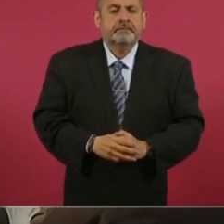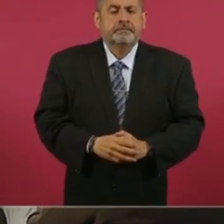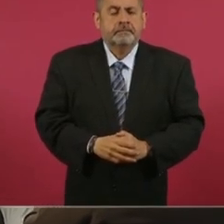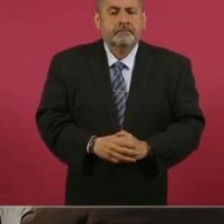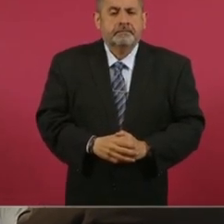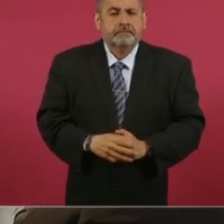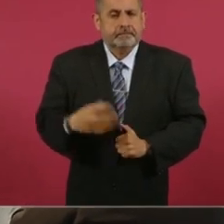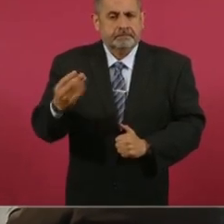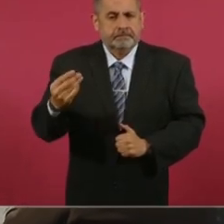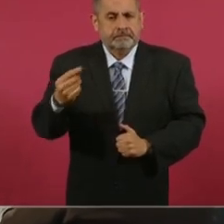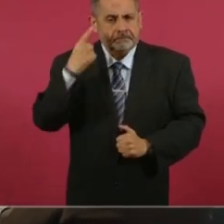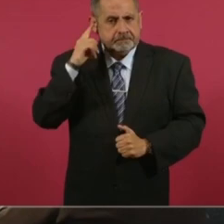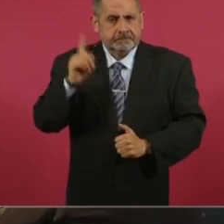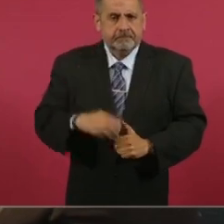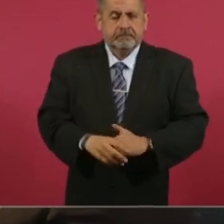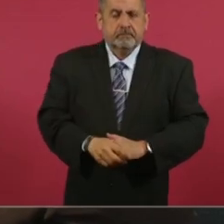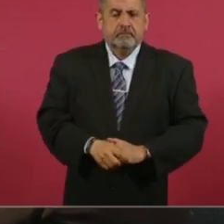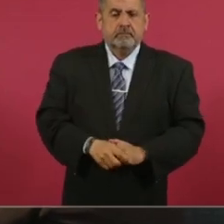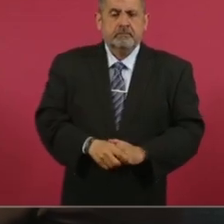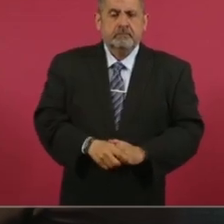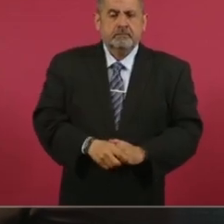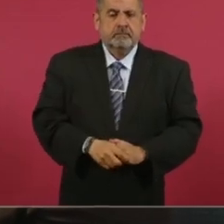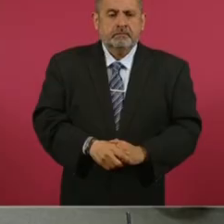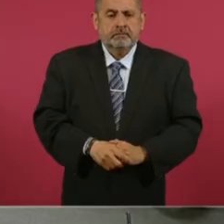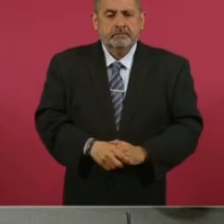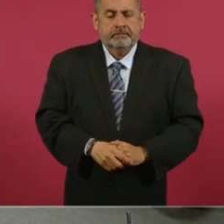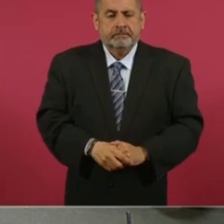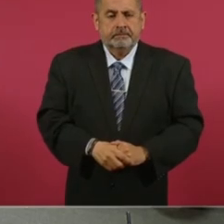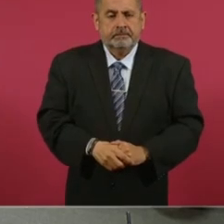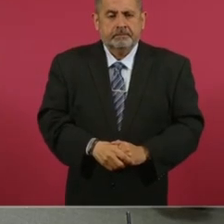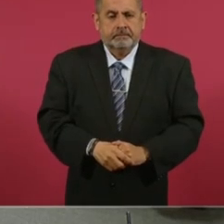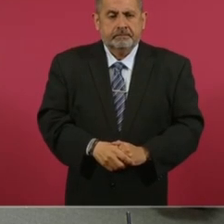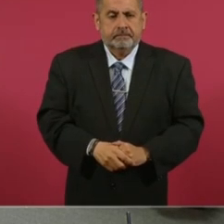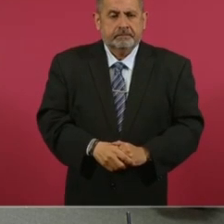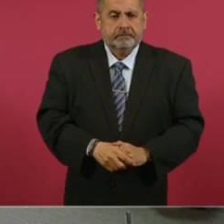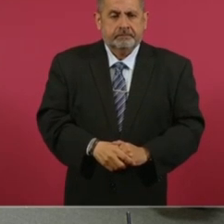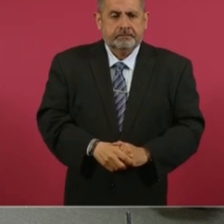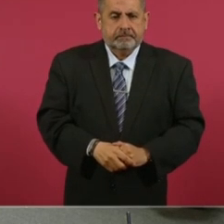irá en el paquete del 5 de febrero? Sí. ¿Es constitucional o